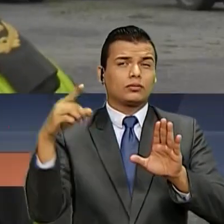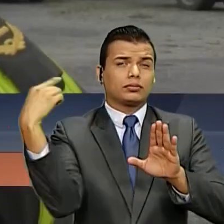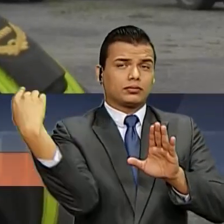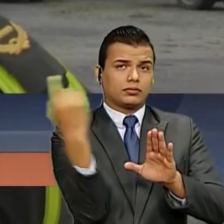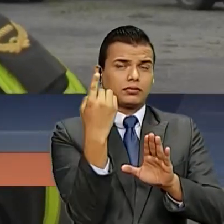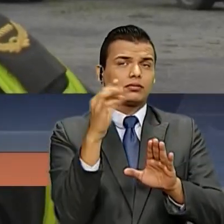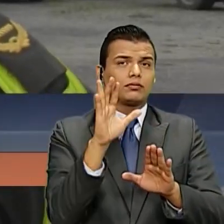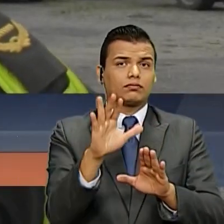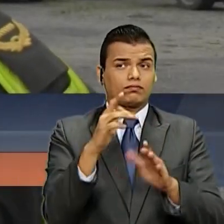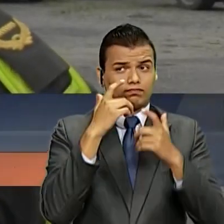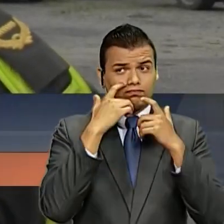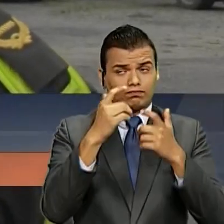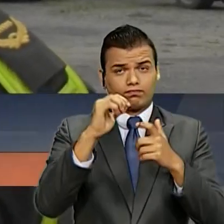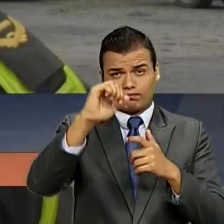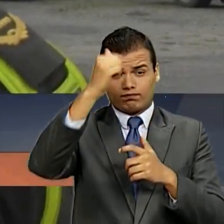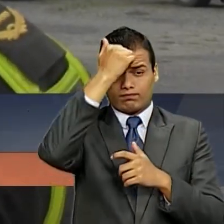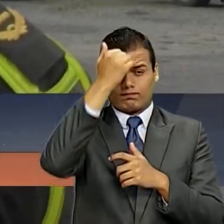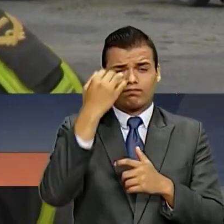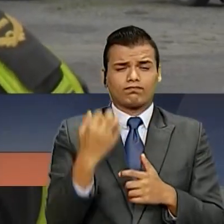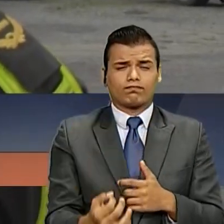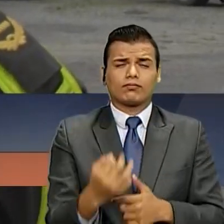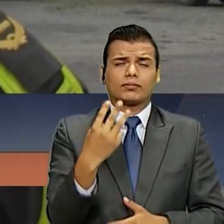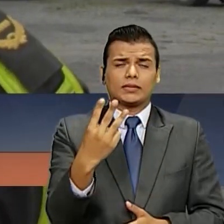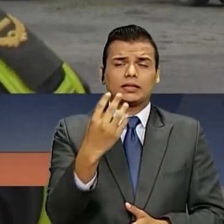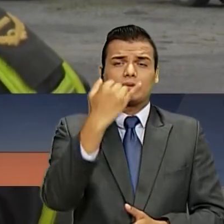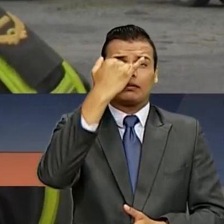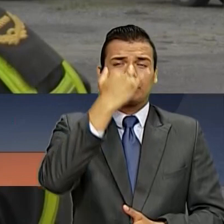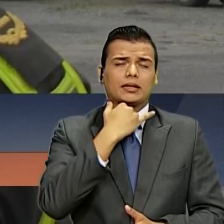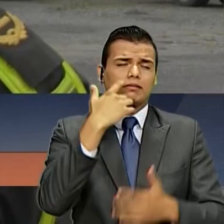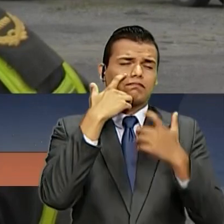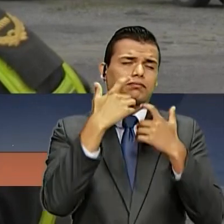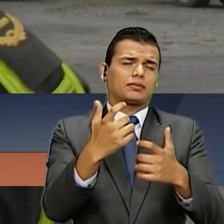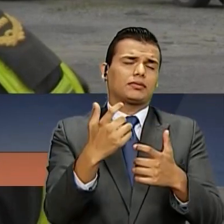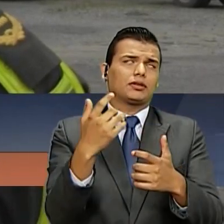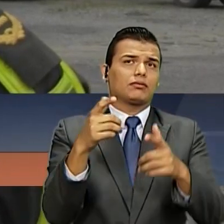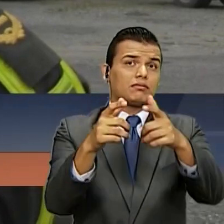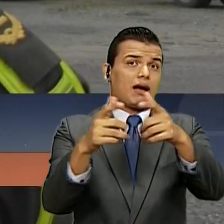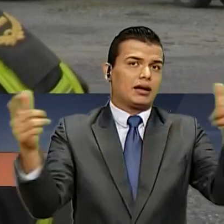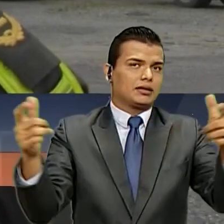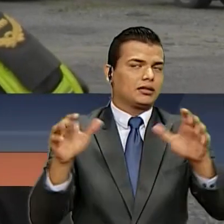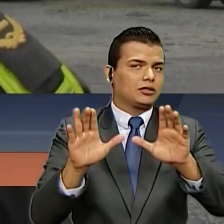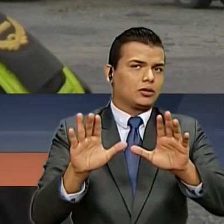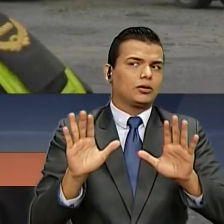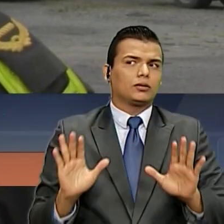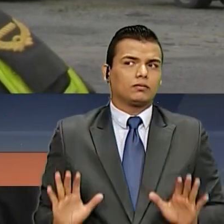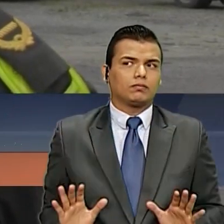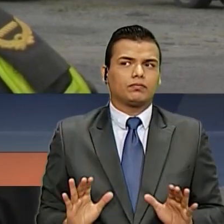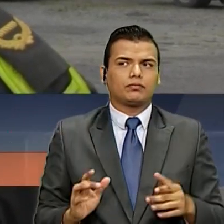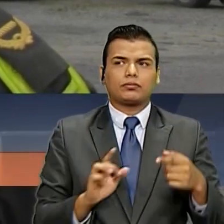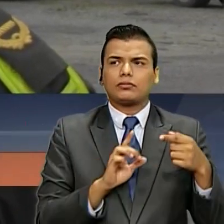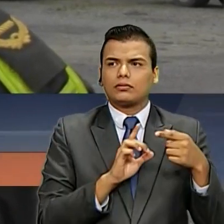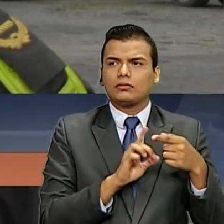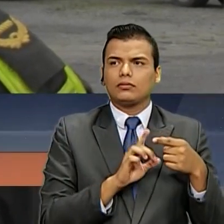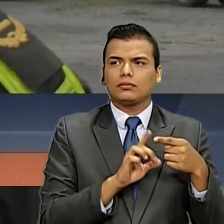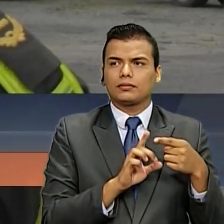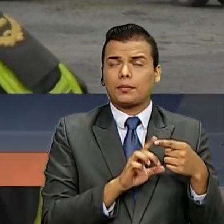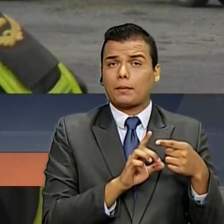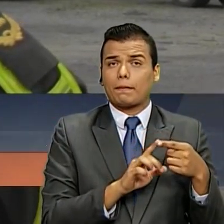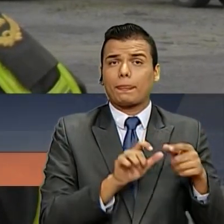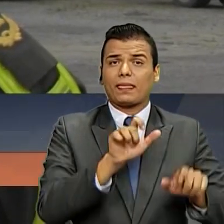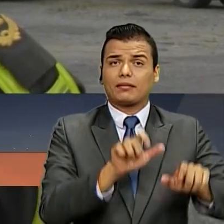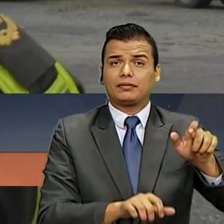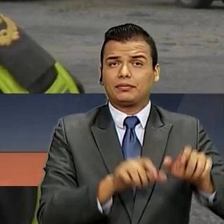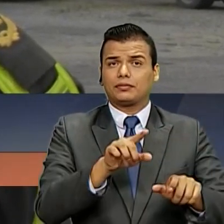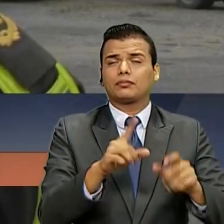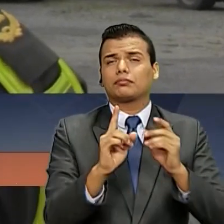ítem principal tenemos tres infracciones que han marcado una pauta muy significativa, que es que los usuarios de las